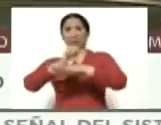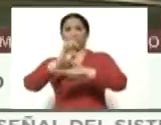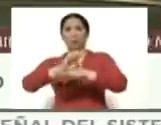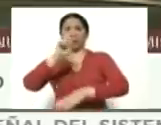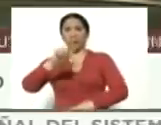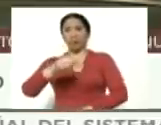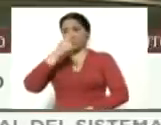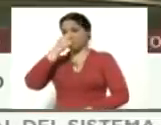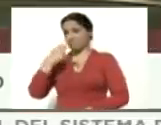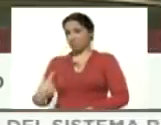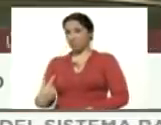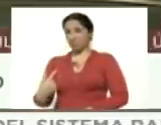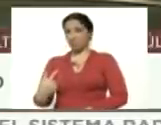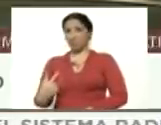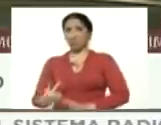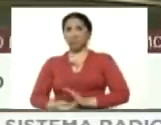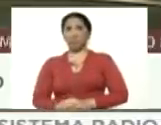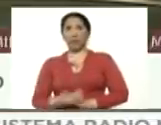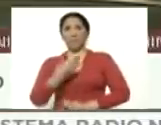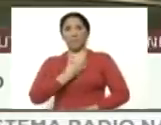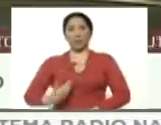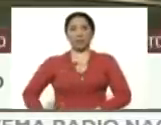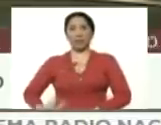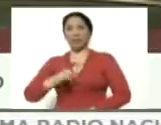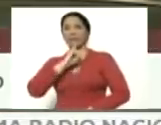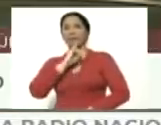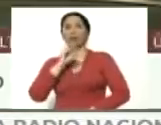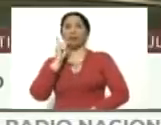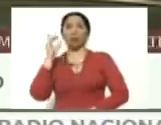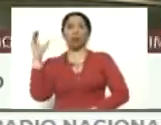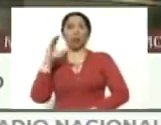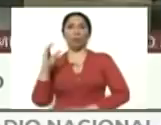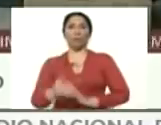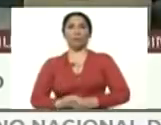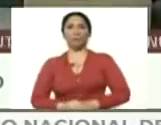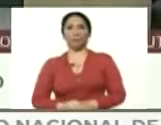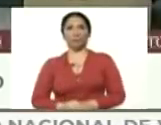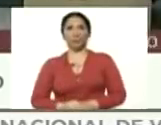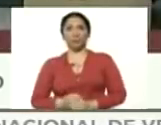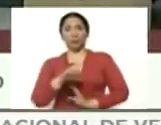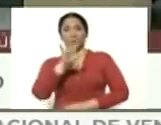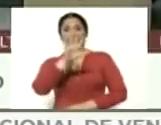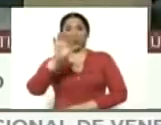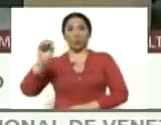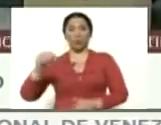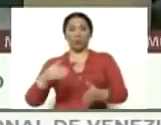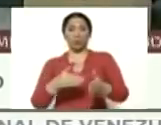del subregistro y el descuido de Iván Duque en Colombia.